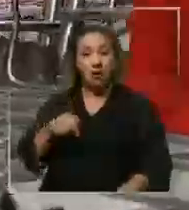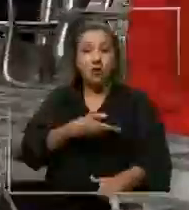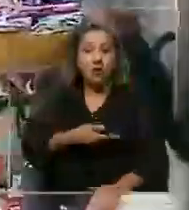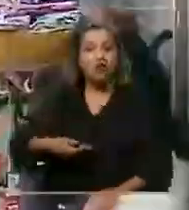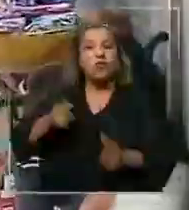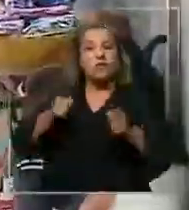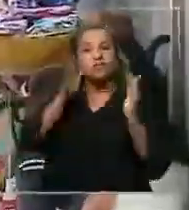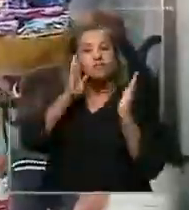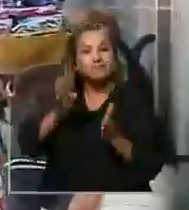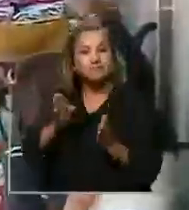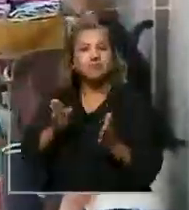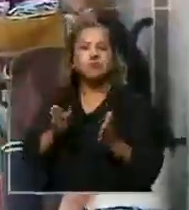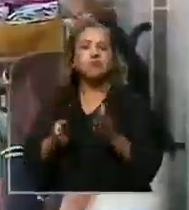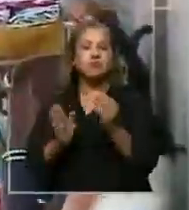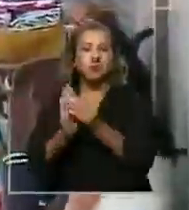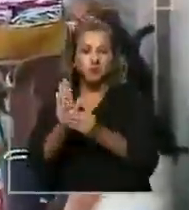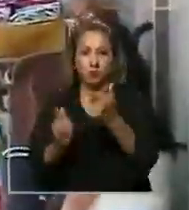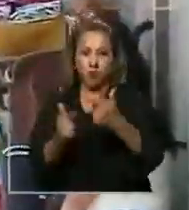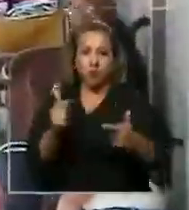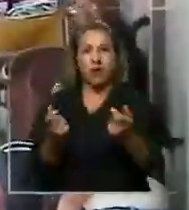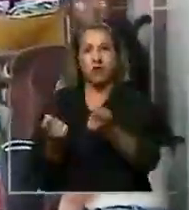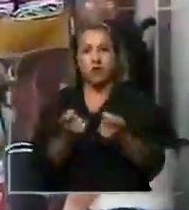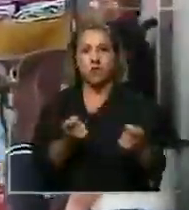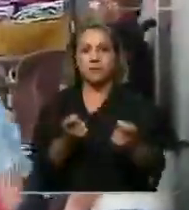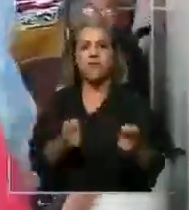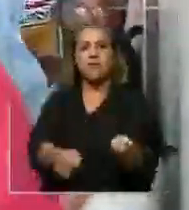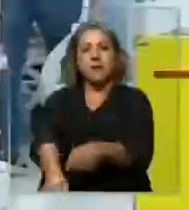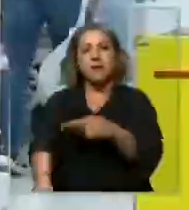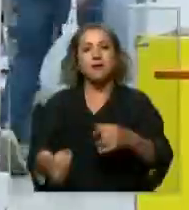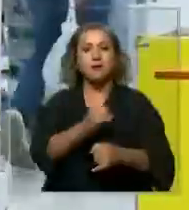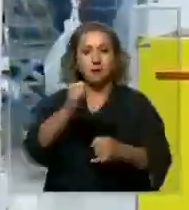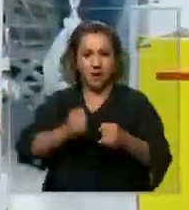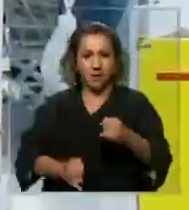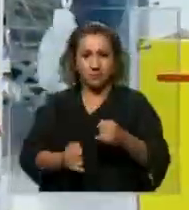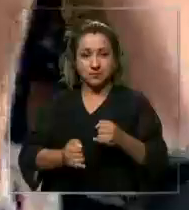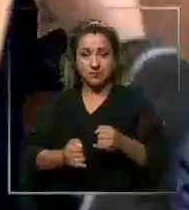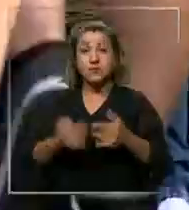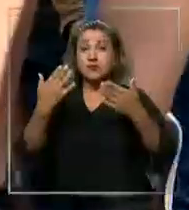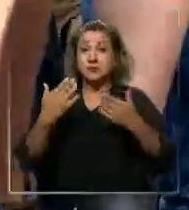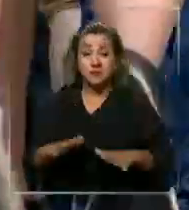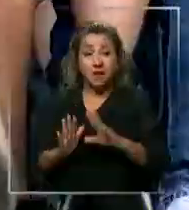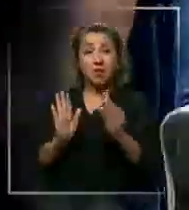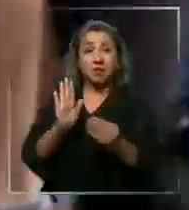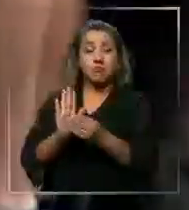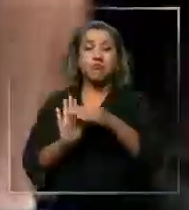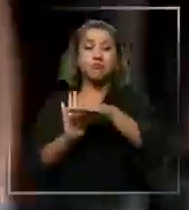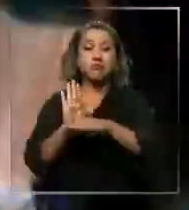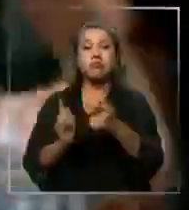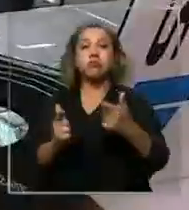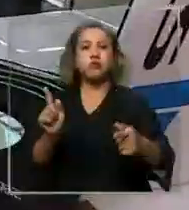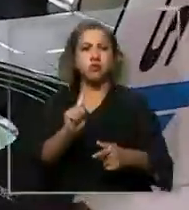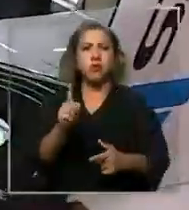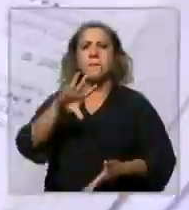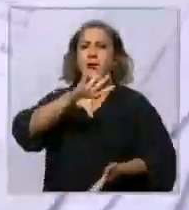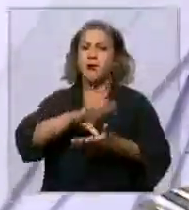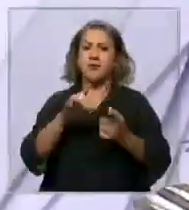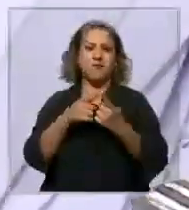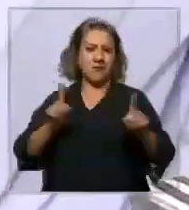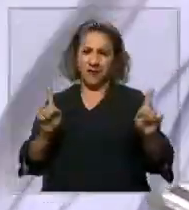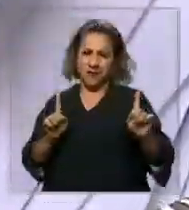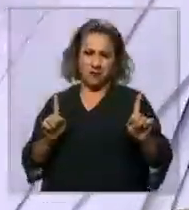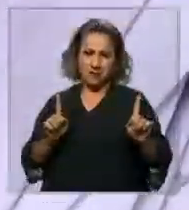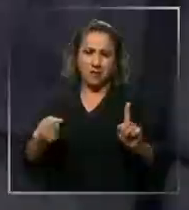enfocarse a generar políticas económicas a largo plazo hoy ya no está dentro de la política pública el país es distinto